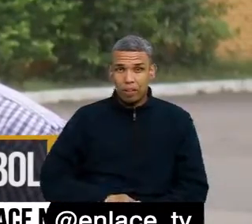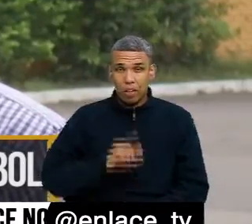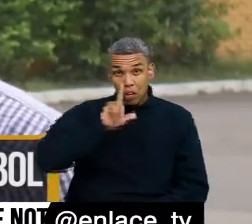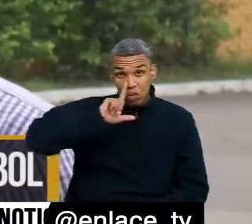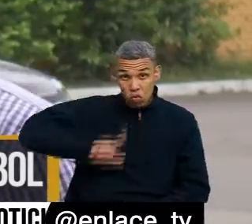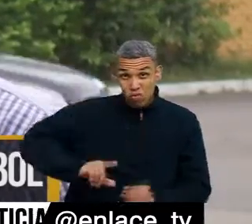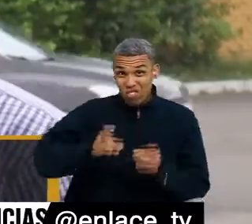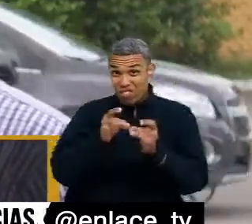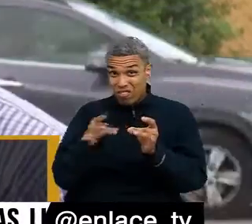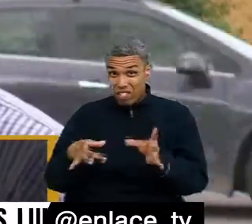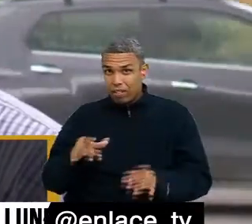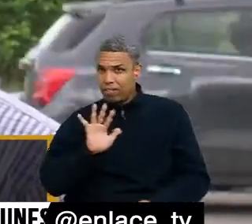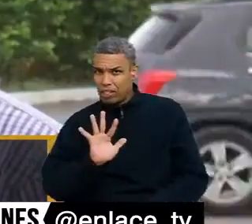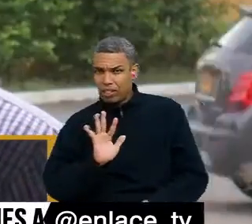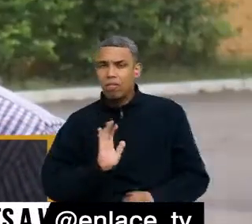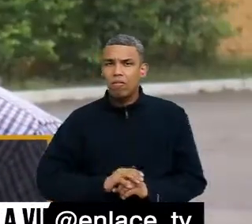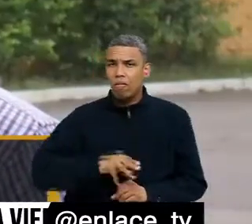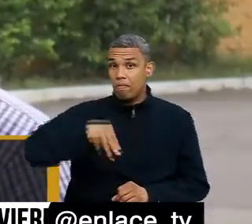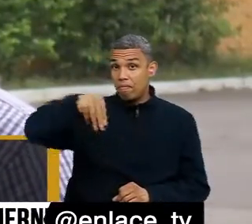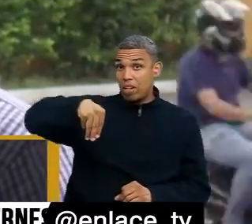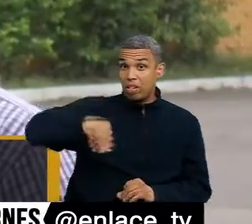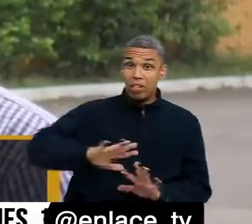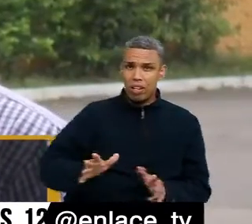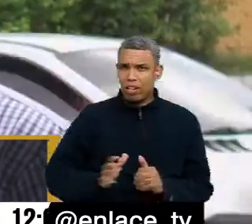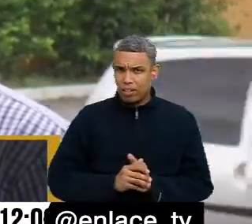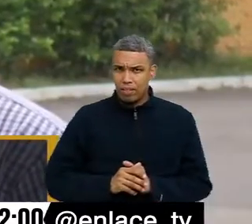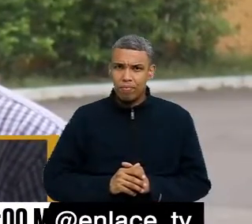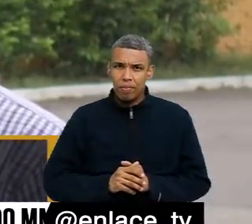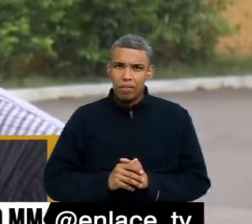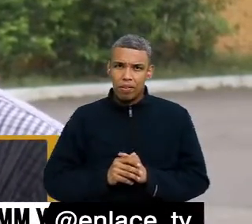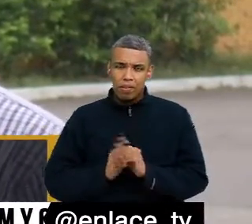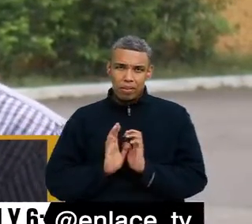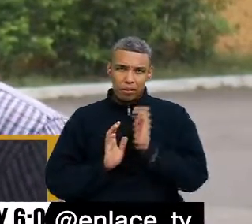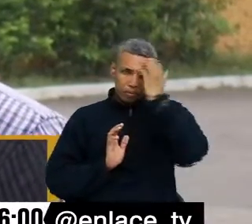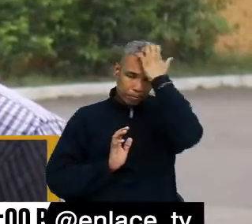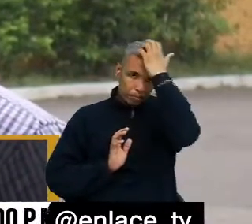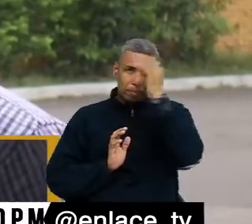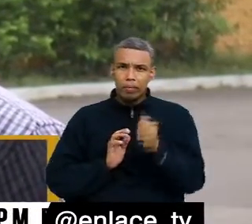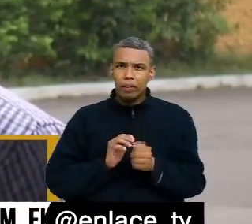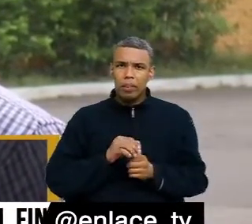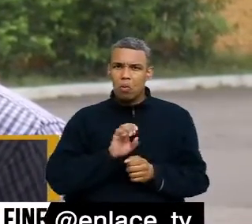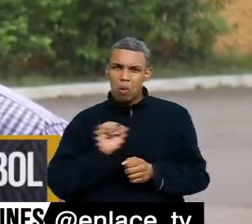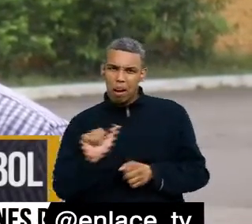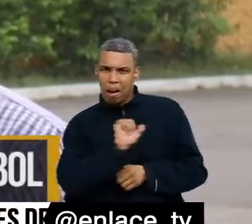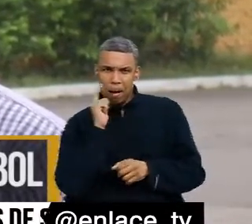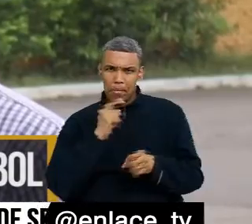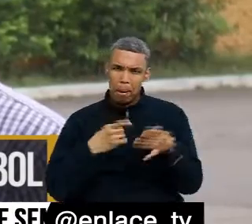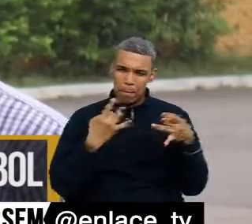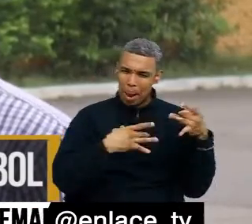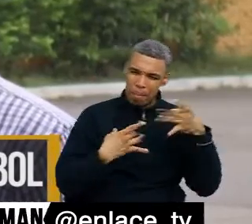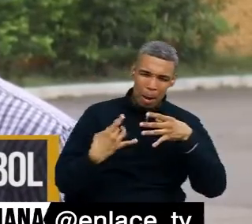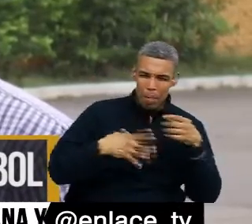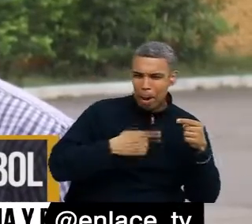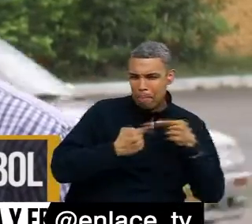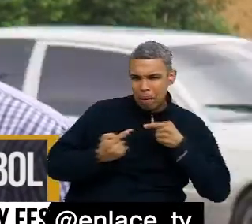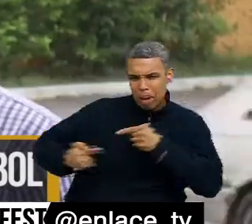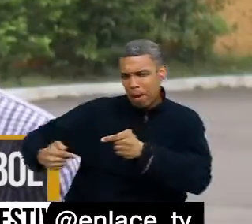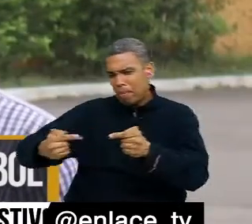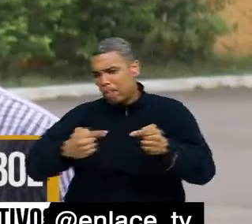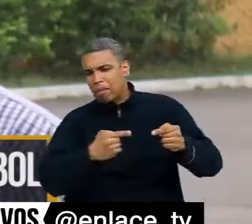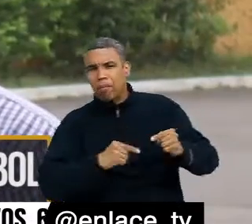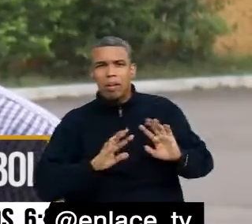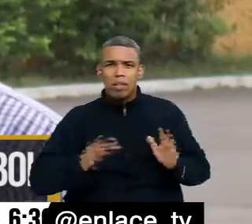julio, terminamos ya lo que es ronda de eliminación directa de la rama femenina, con dos partidos que habían pendientes entre el equipo del centro y el equipo